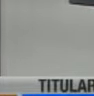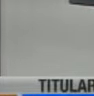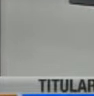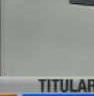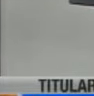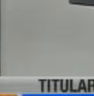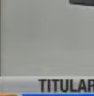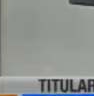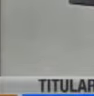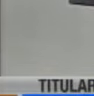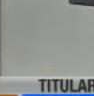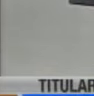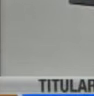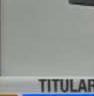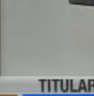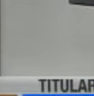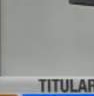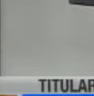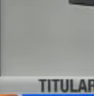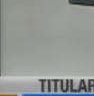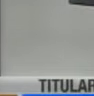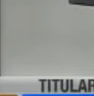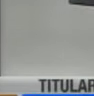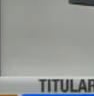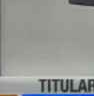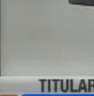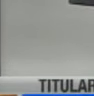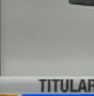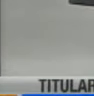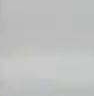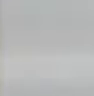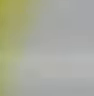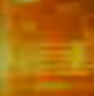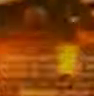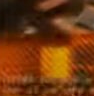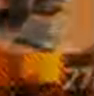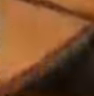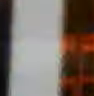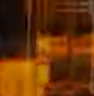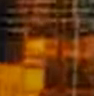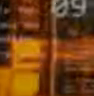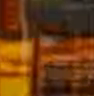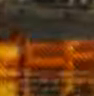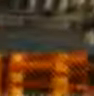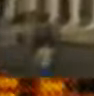además, Saritama se convierte en todo un empresario, no te lo pierdas.